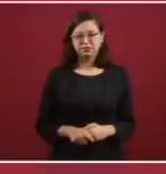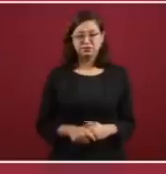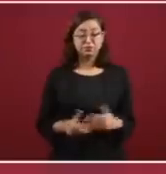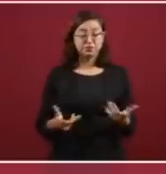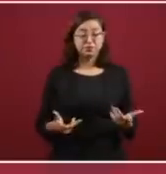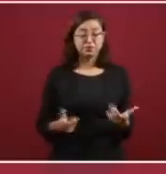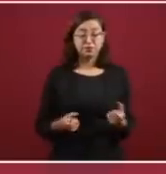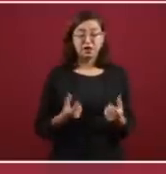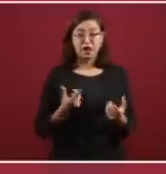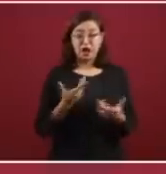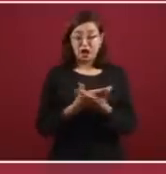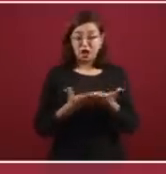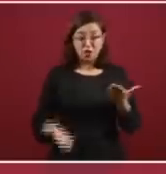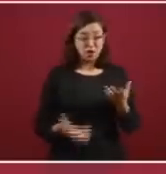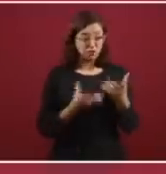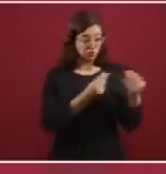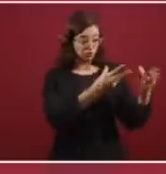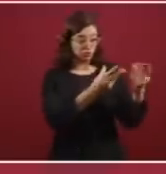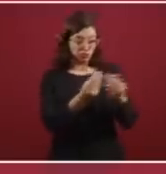poderosos,